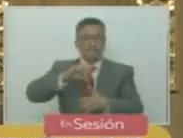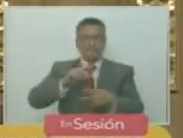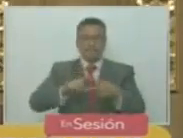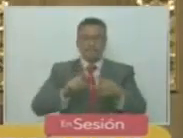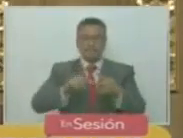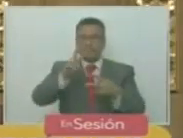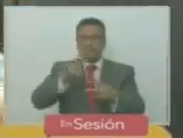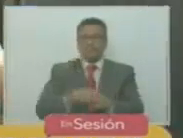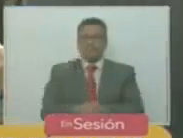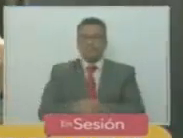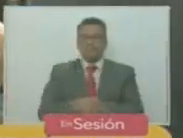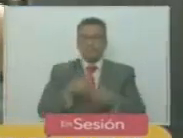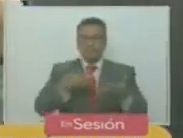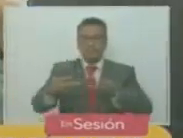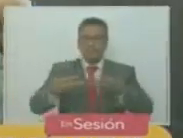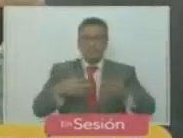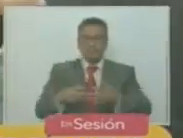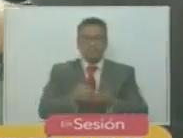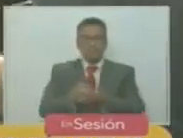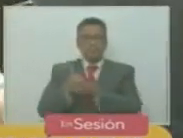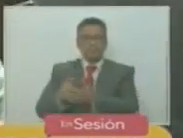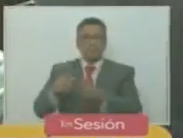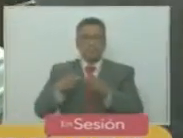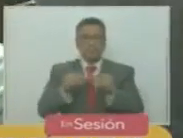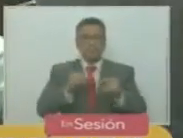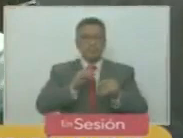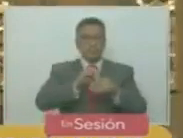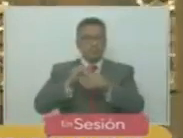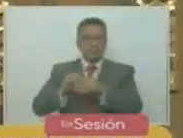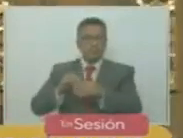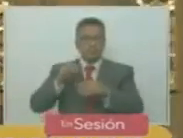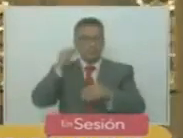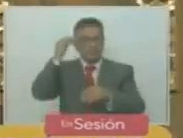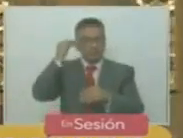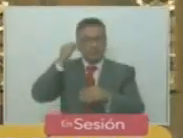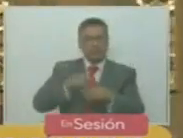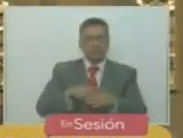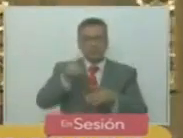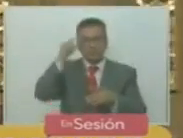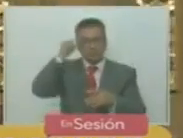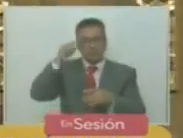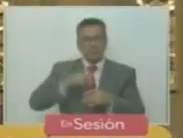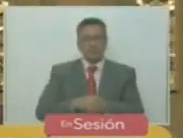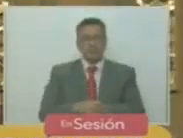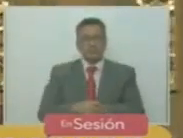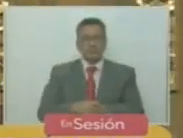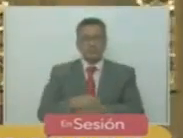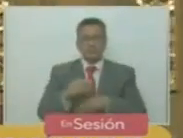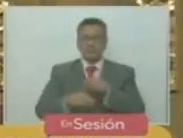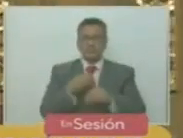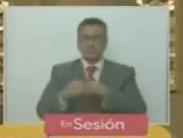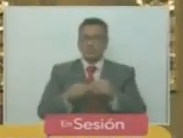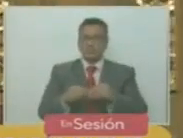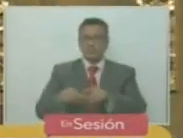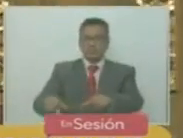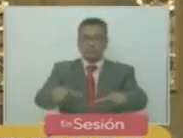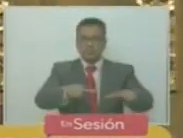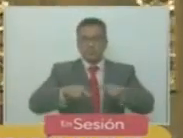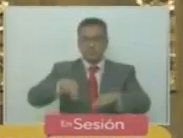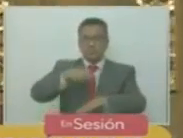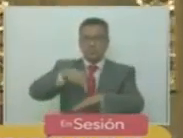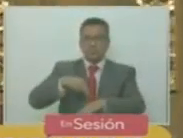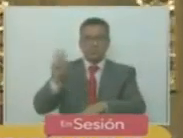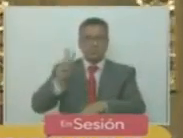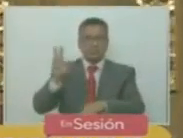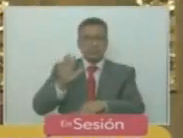Segundo, compartir solidariamente todas las manifestaciones conmemorativas de esta fecha que se desarrollan en el territorio nacional